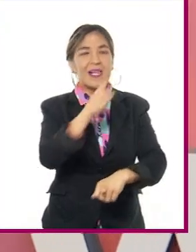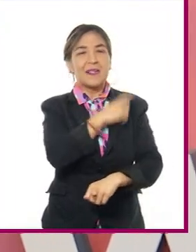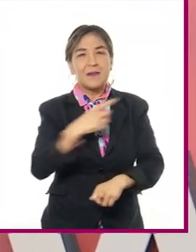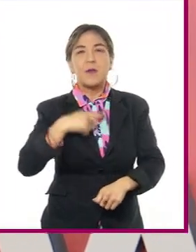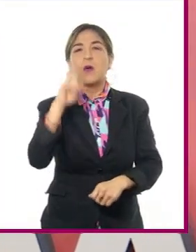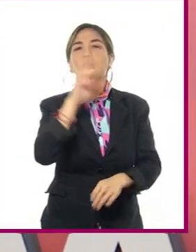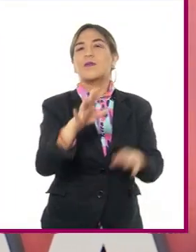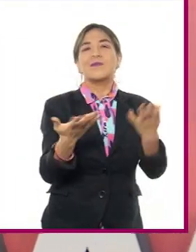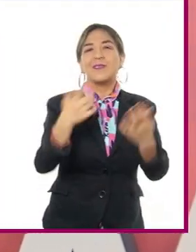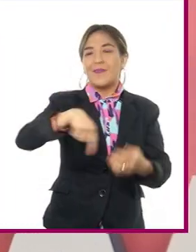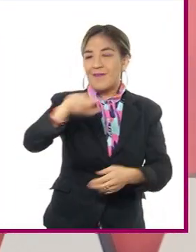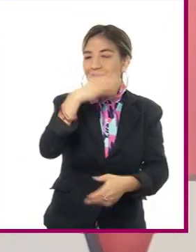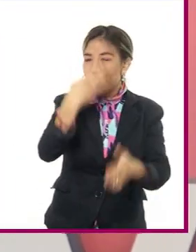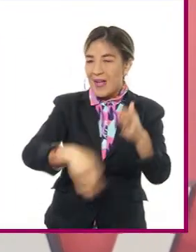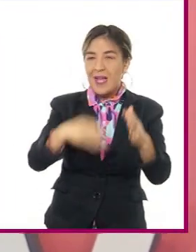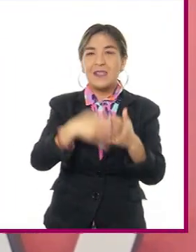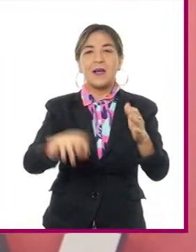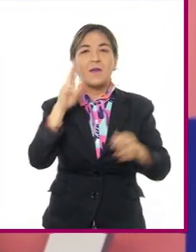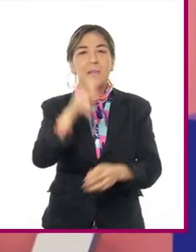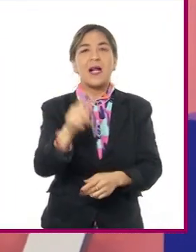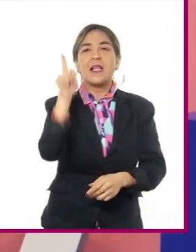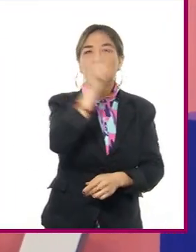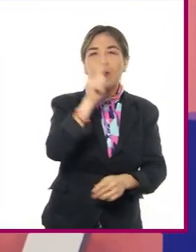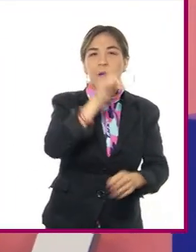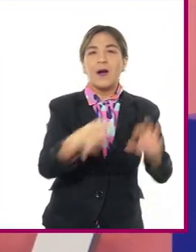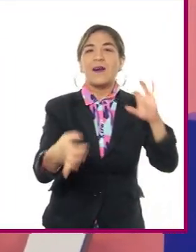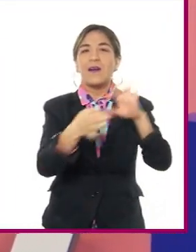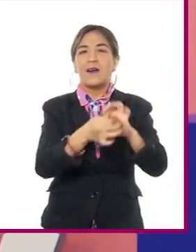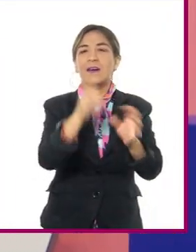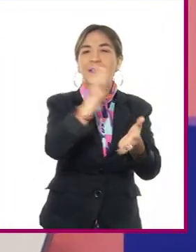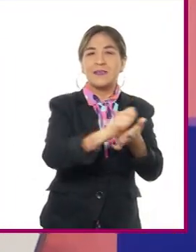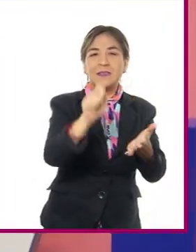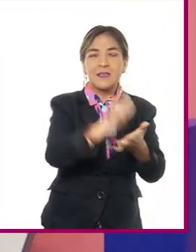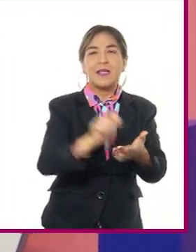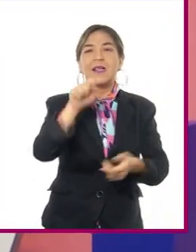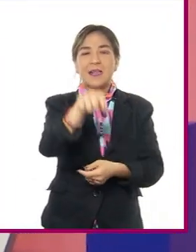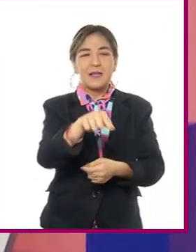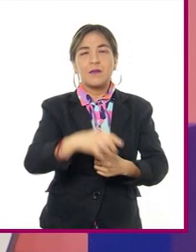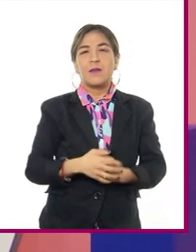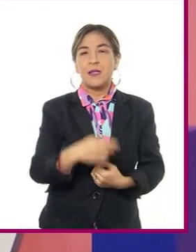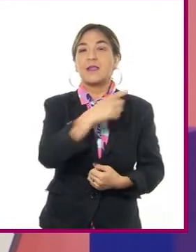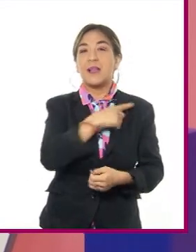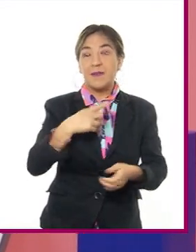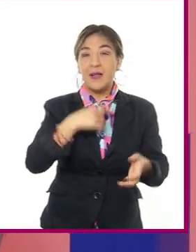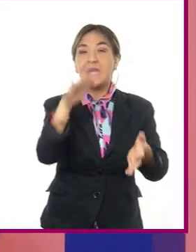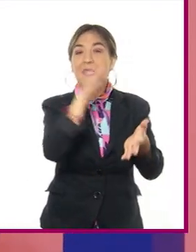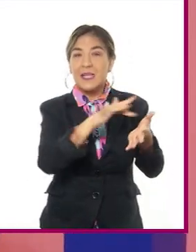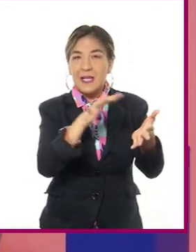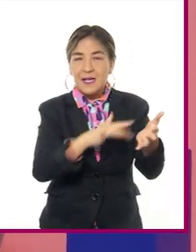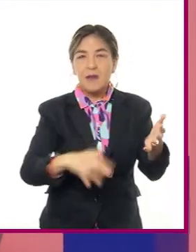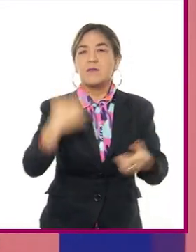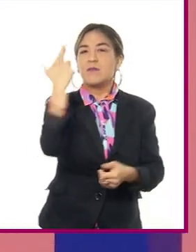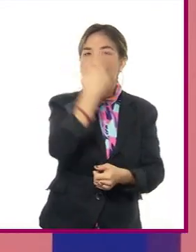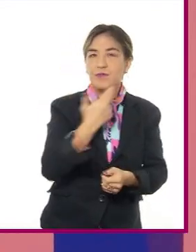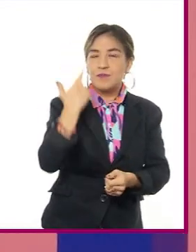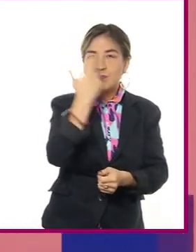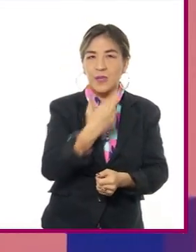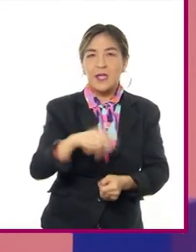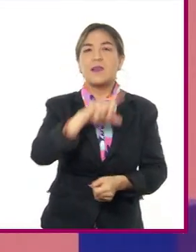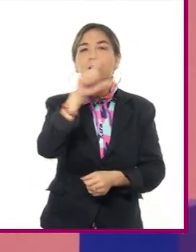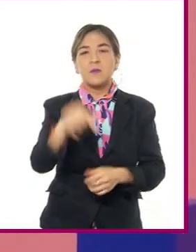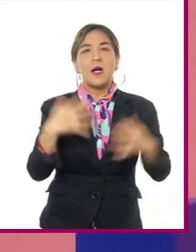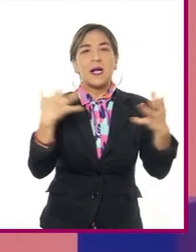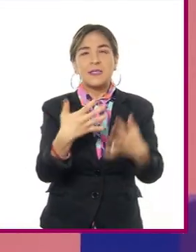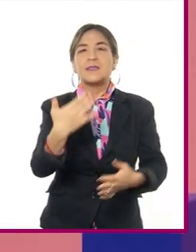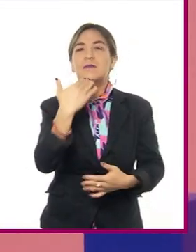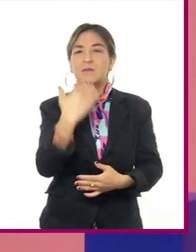estamos familiarizados con el lenguaje en que están escritas y debemos leerlas, analizarlas y llevarlas